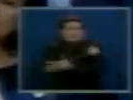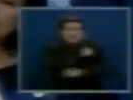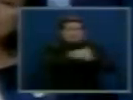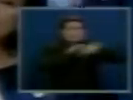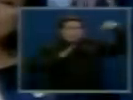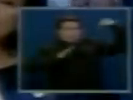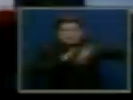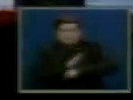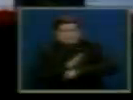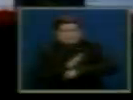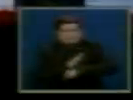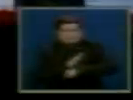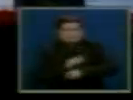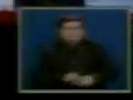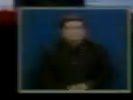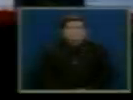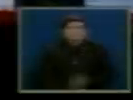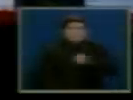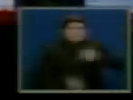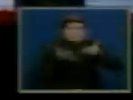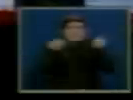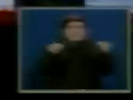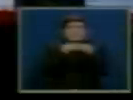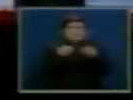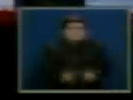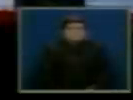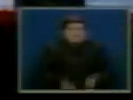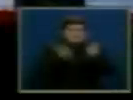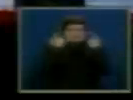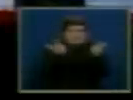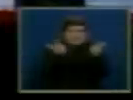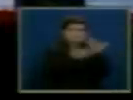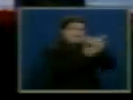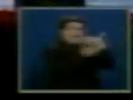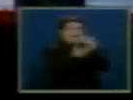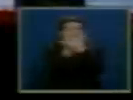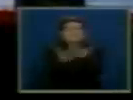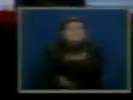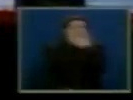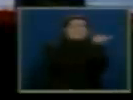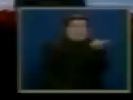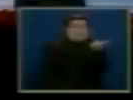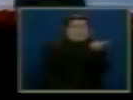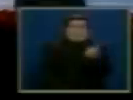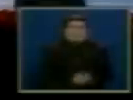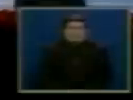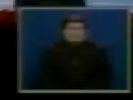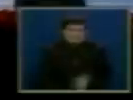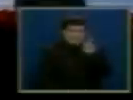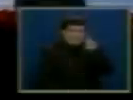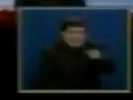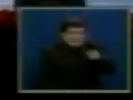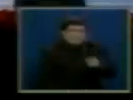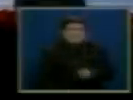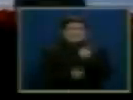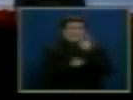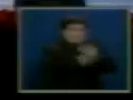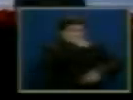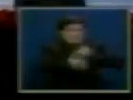extrema. Queremos más riqueza para distribuirla mejor, porque esa es la vía